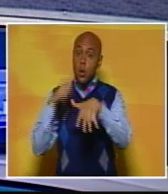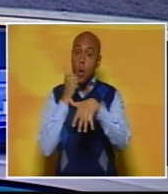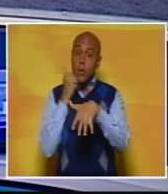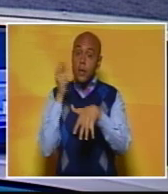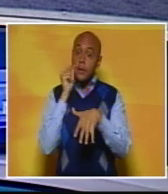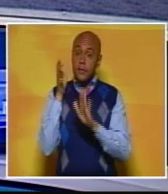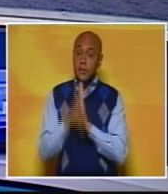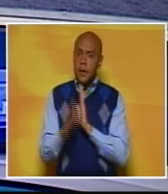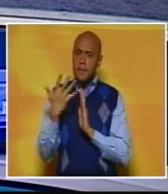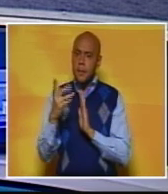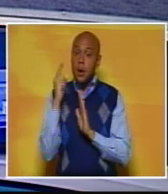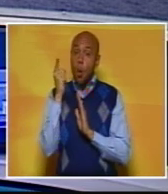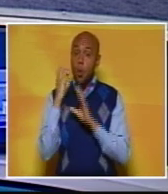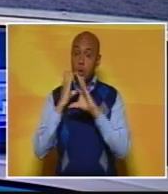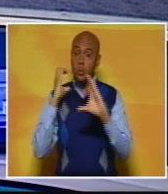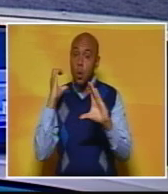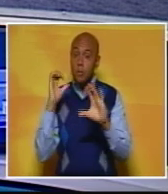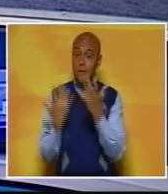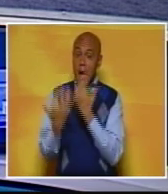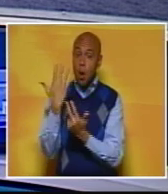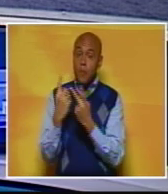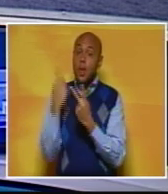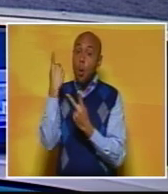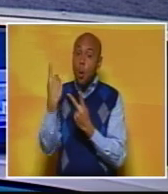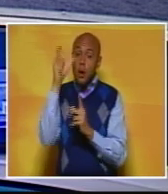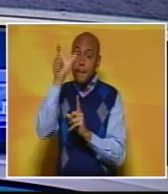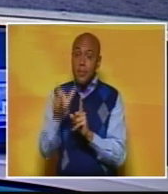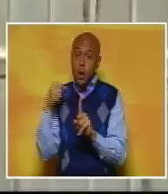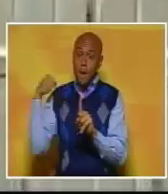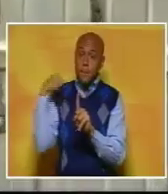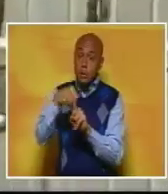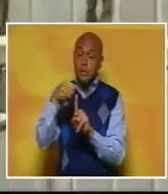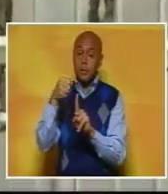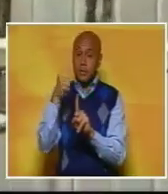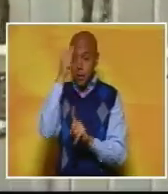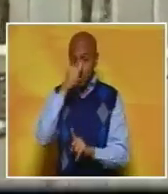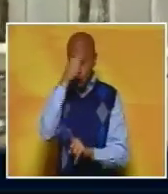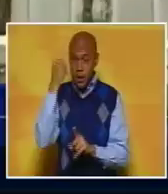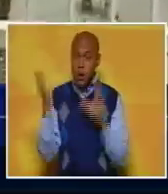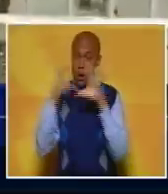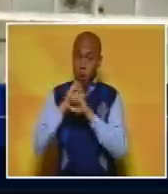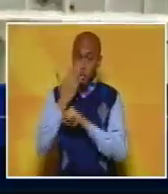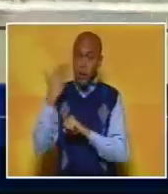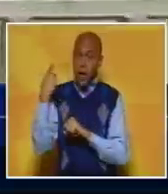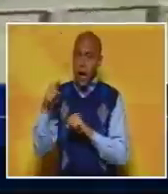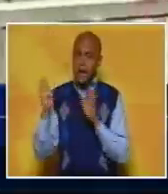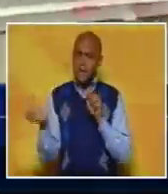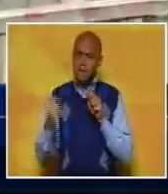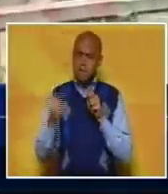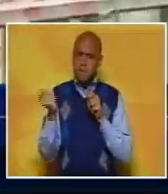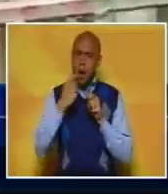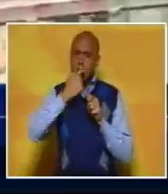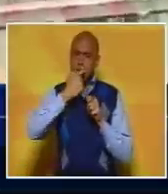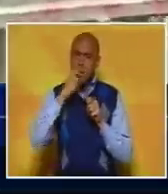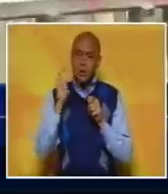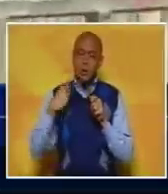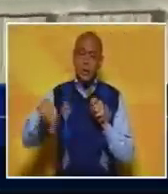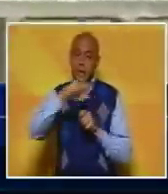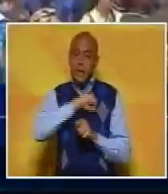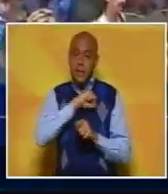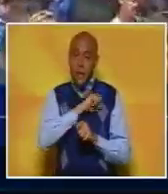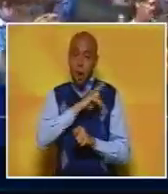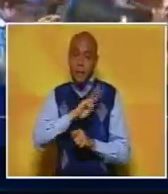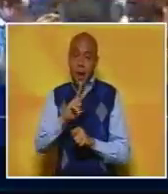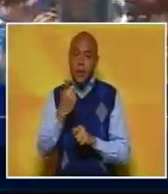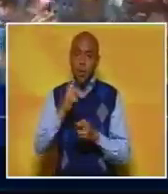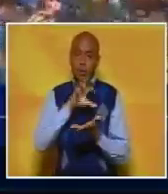al menos un autobús quemado y una persona atropellada. Ya en la noche del domingo se registraron algunos cacerolazos en ciudades como Santiago, Valparaíso